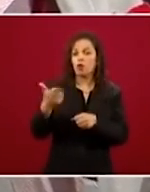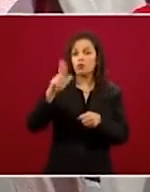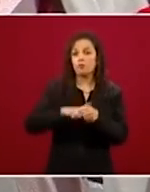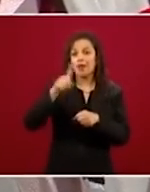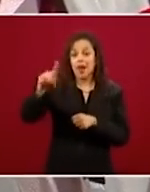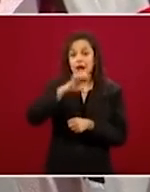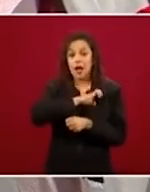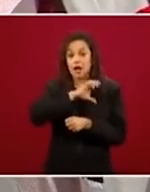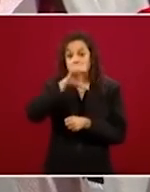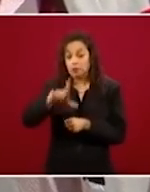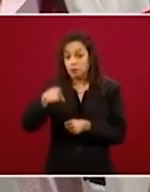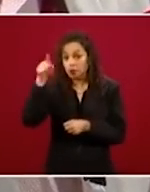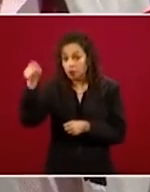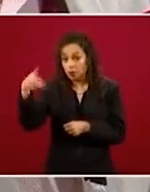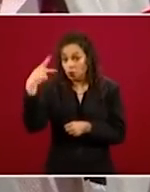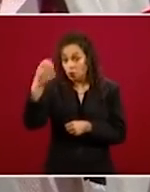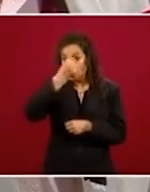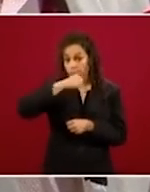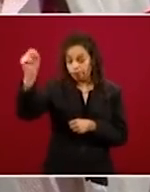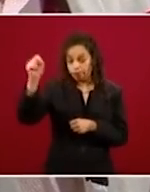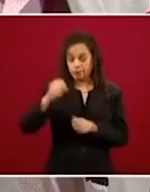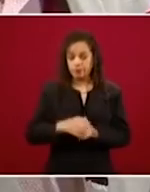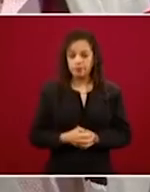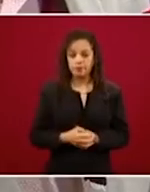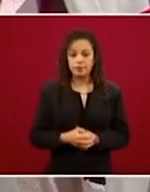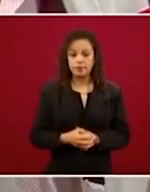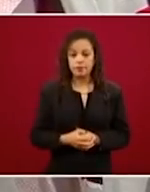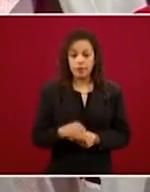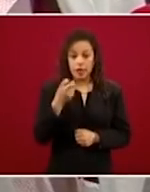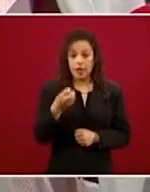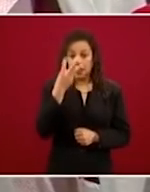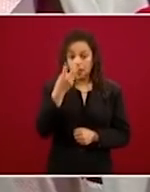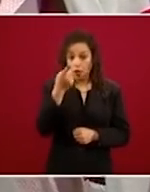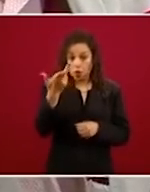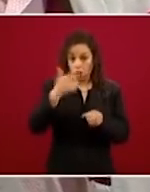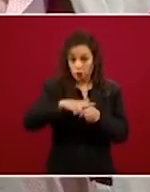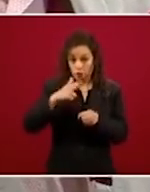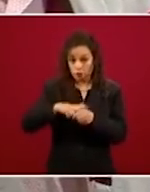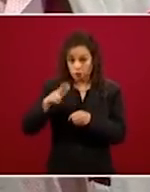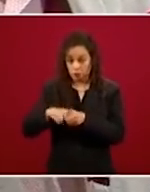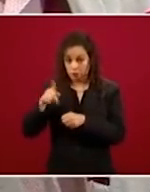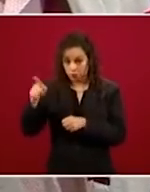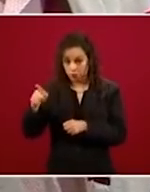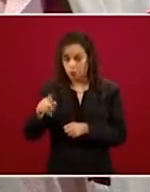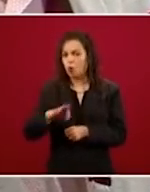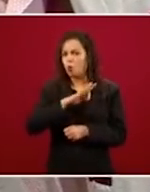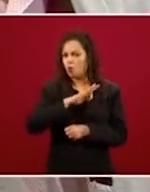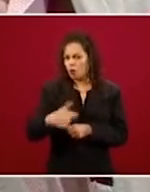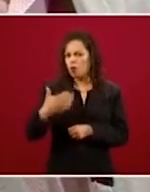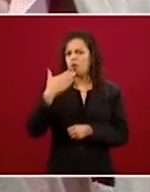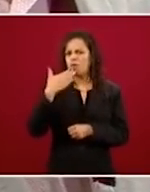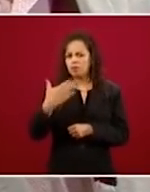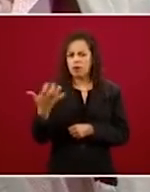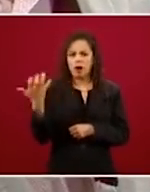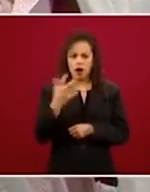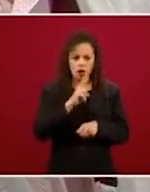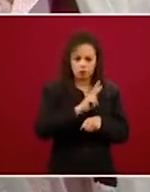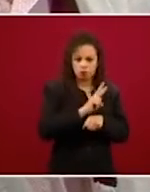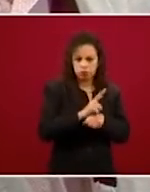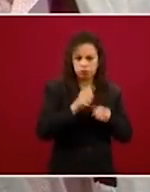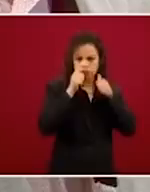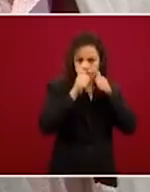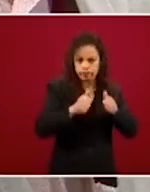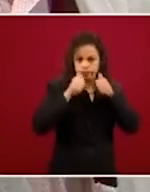esta atención si entiendo bien entonces estos tres hospitales tienen la capacidad pero ya conocemos son nuestros aquí casos